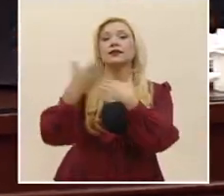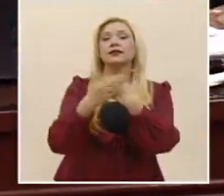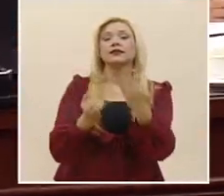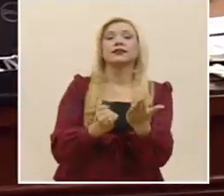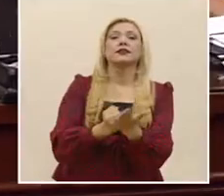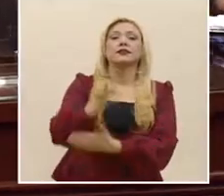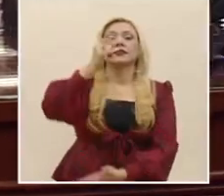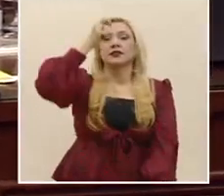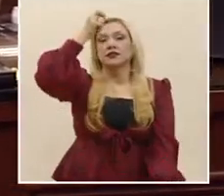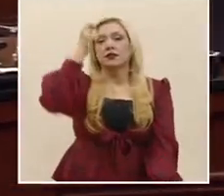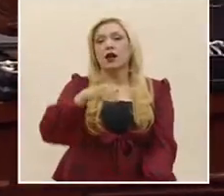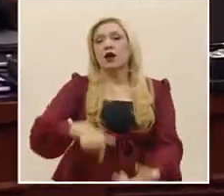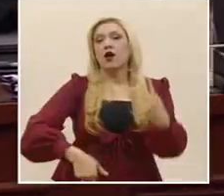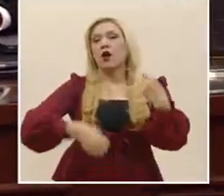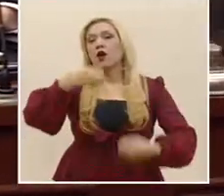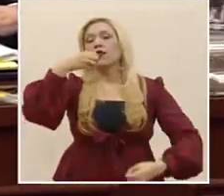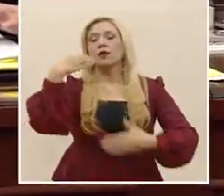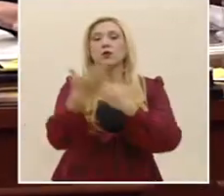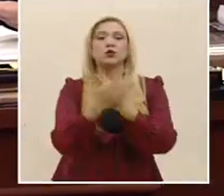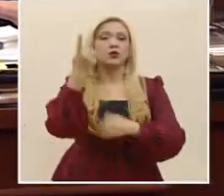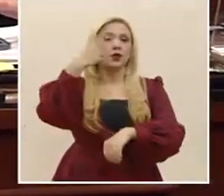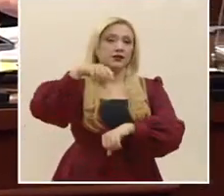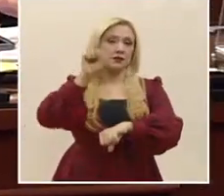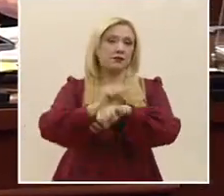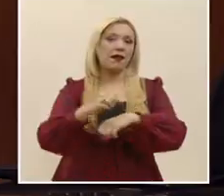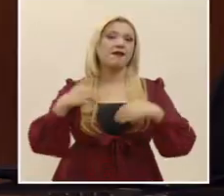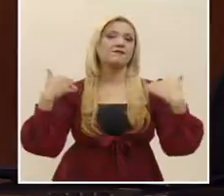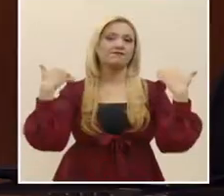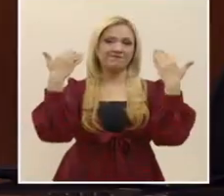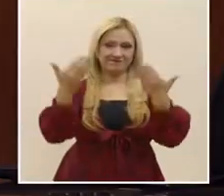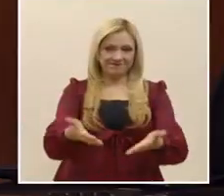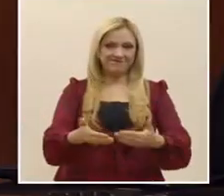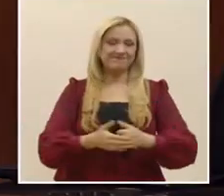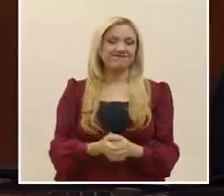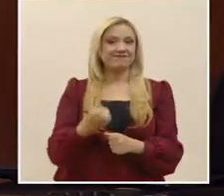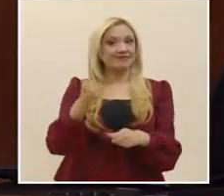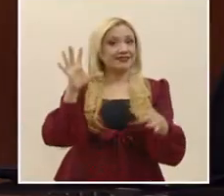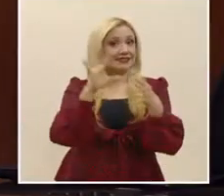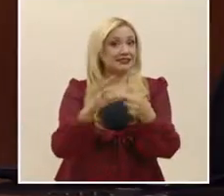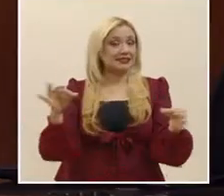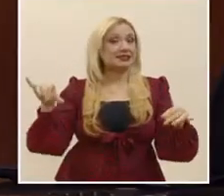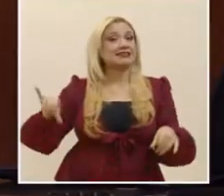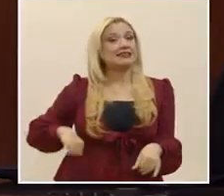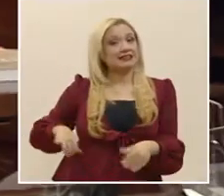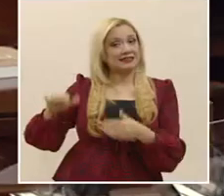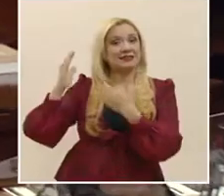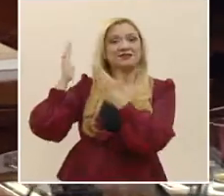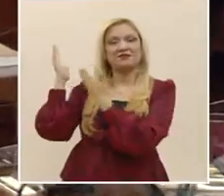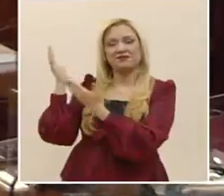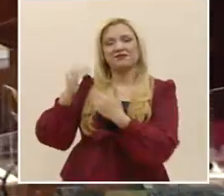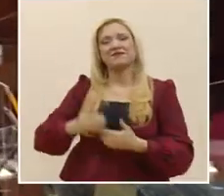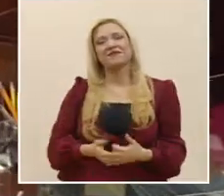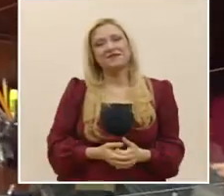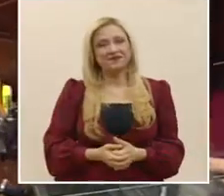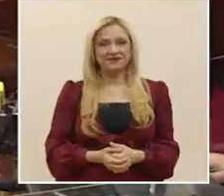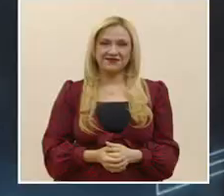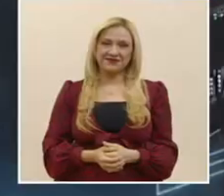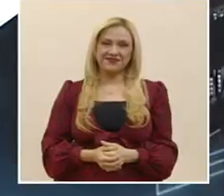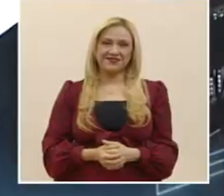definidos por el Pleno de la Corte en la próxima sesión pública. Para el canal del Poder Judicial de la Federación, Mario López